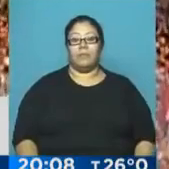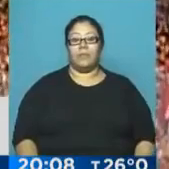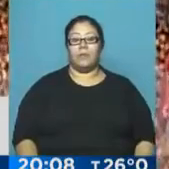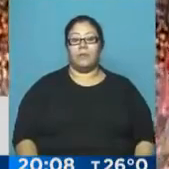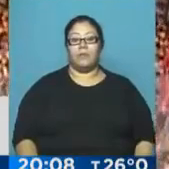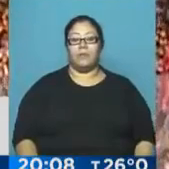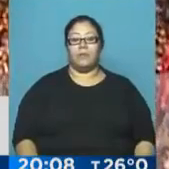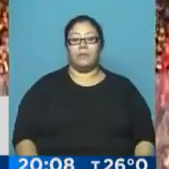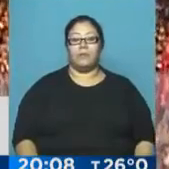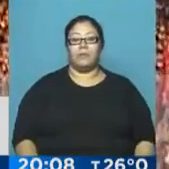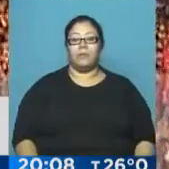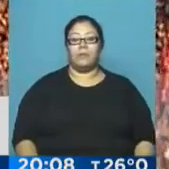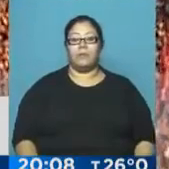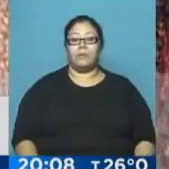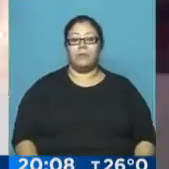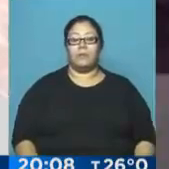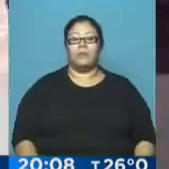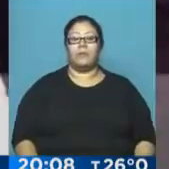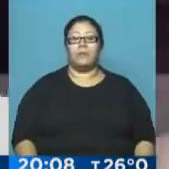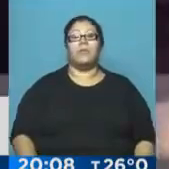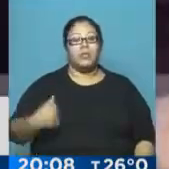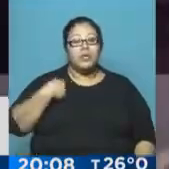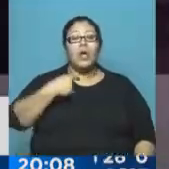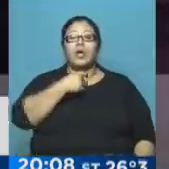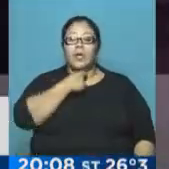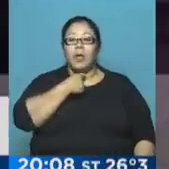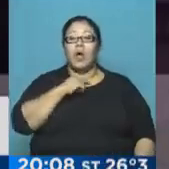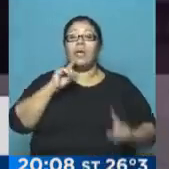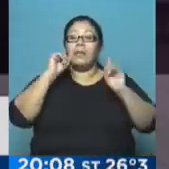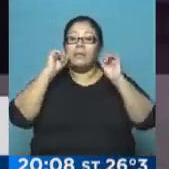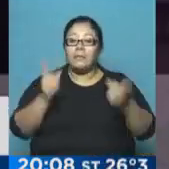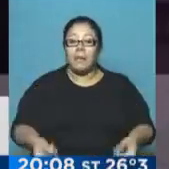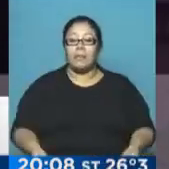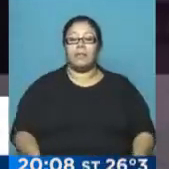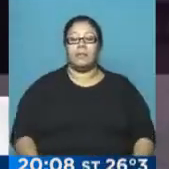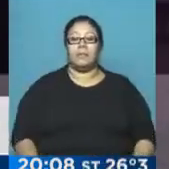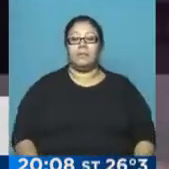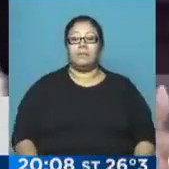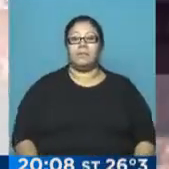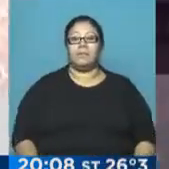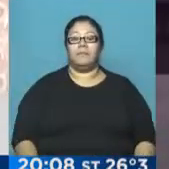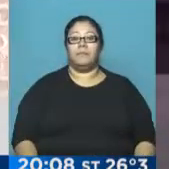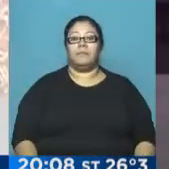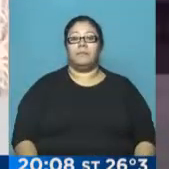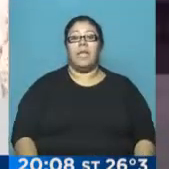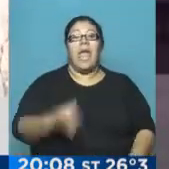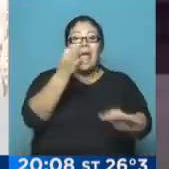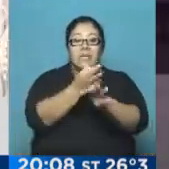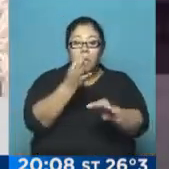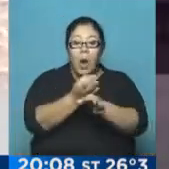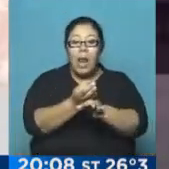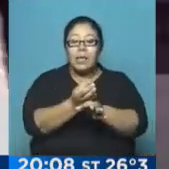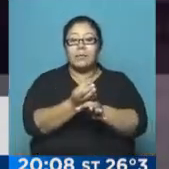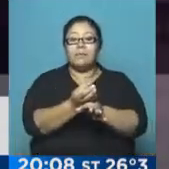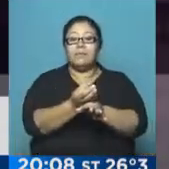aspiro que además de más escuelas,